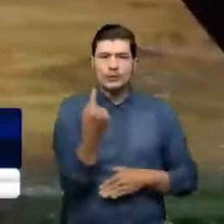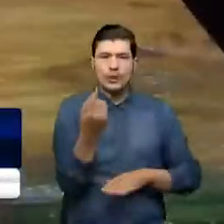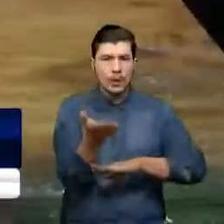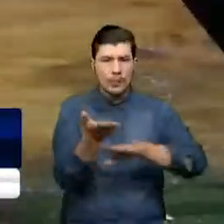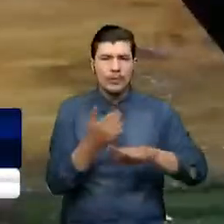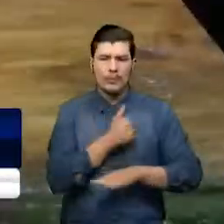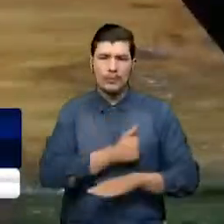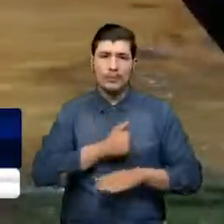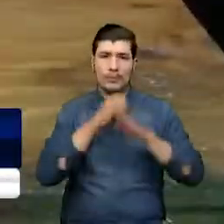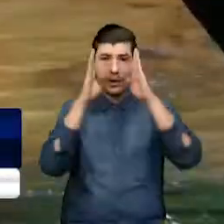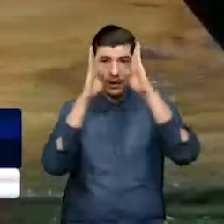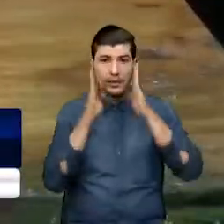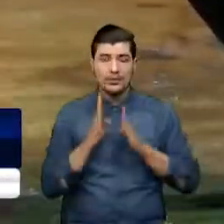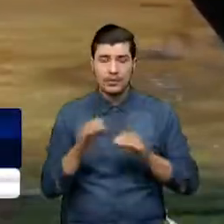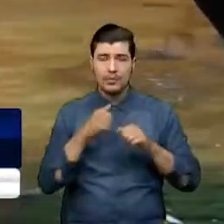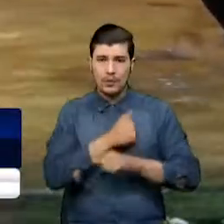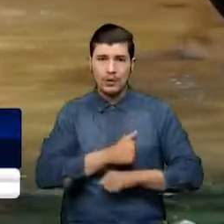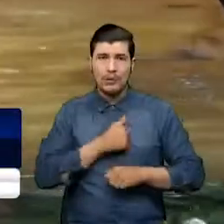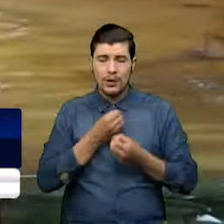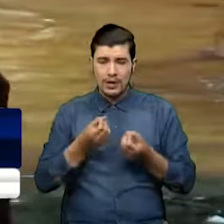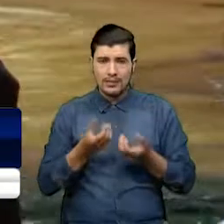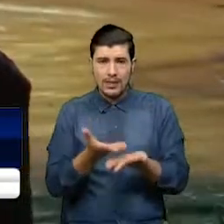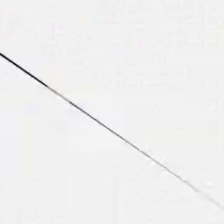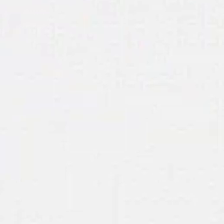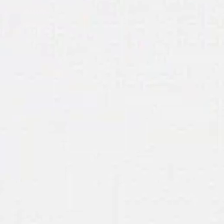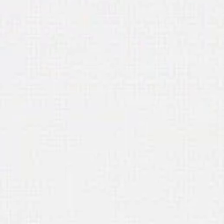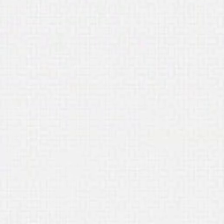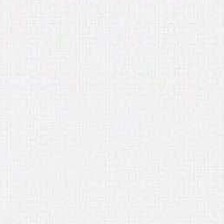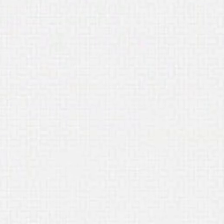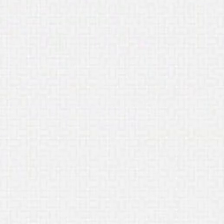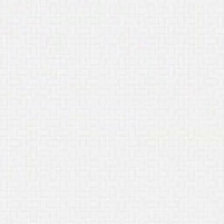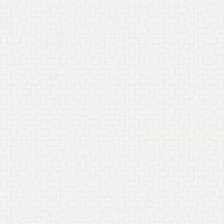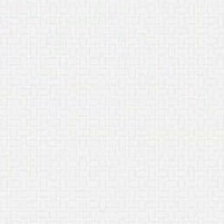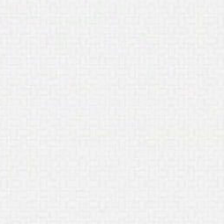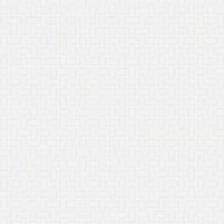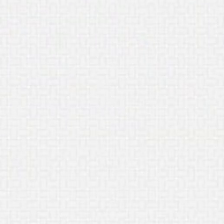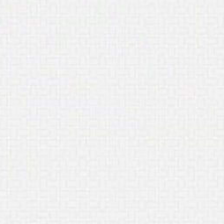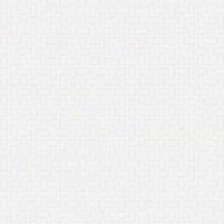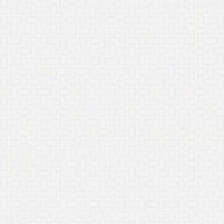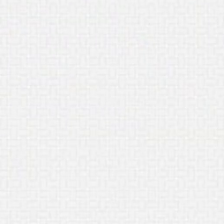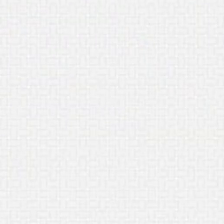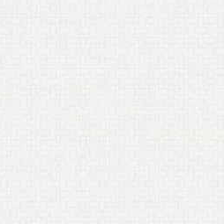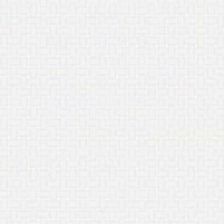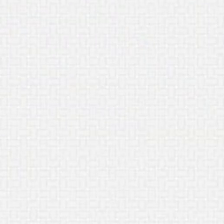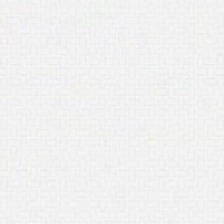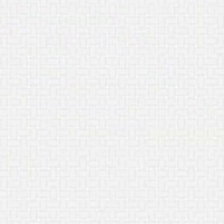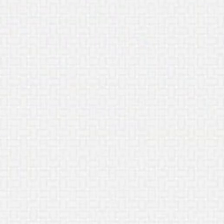ser tenidos en cuenta y que se abra en espacios de concertación un camastro puntocom